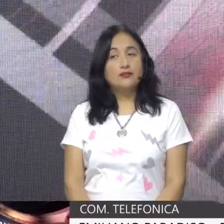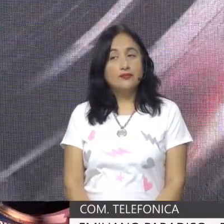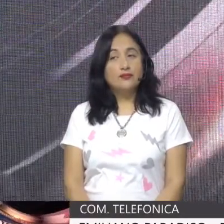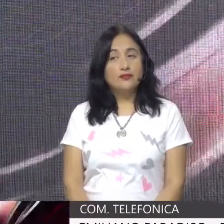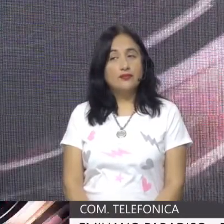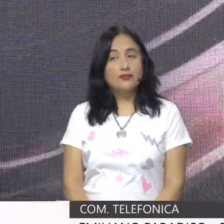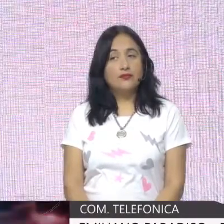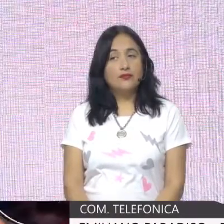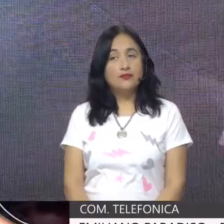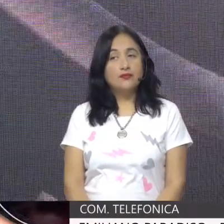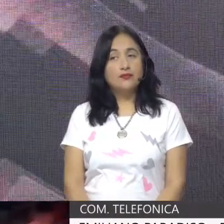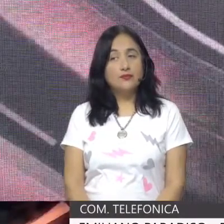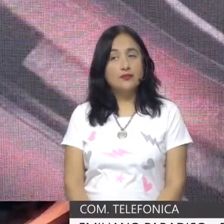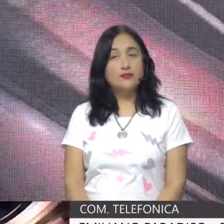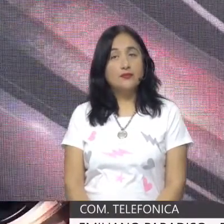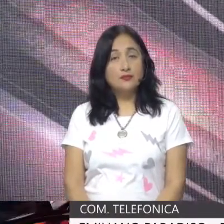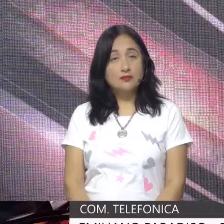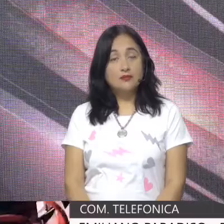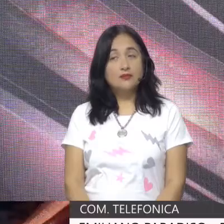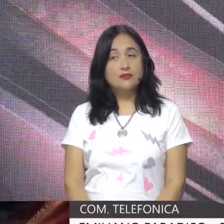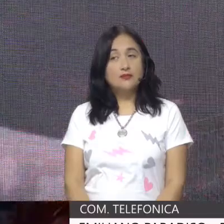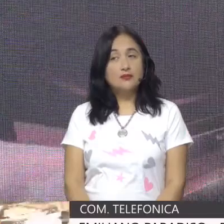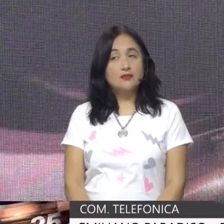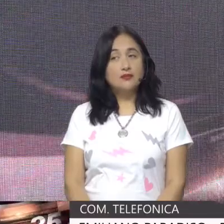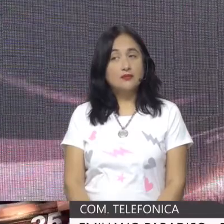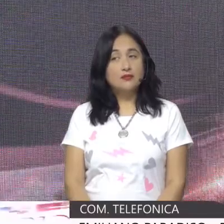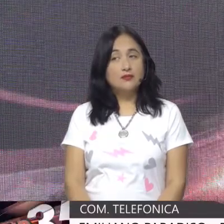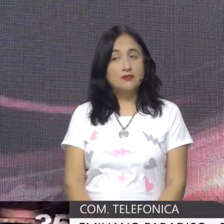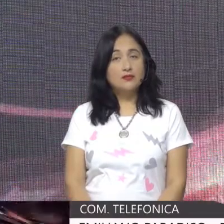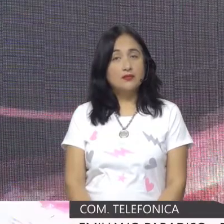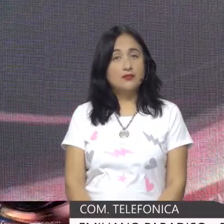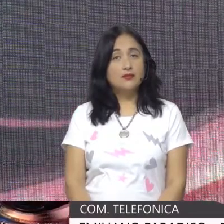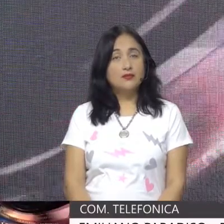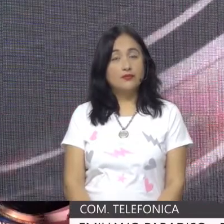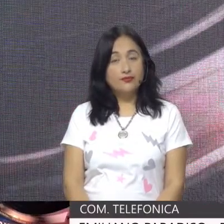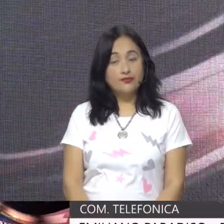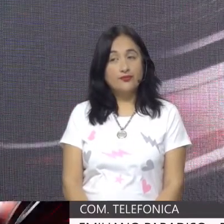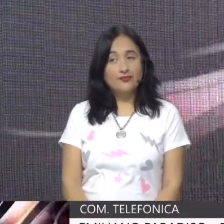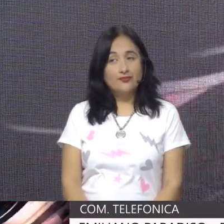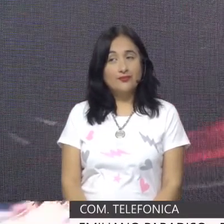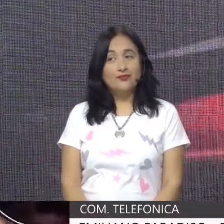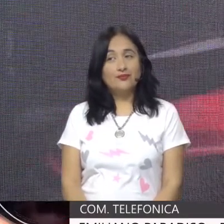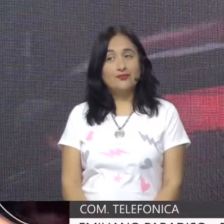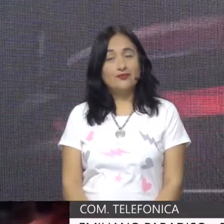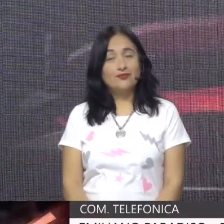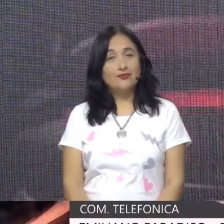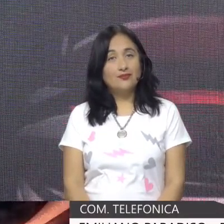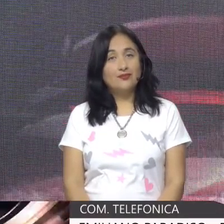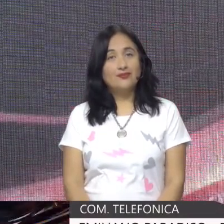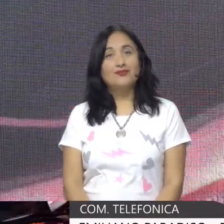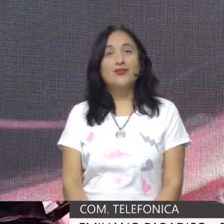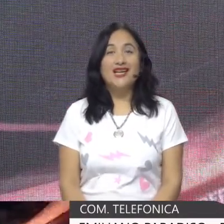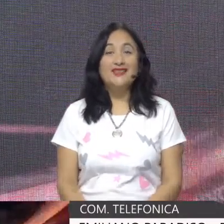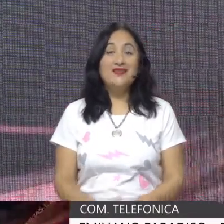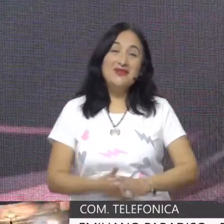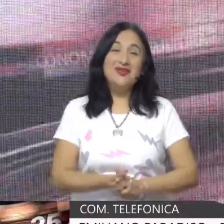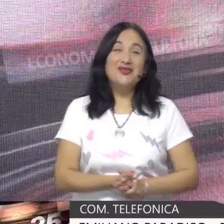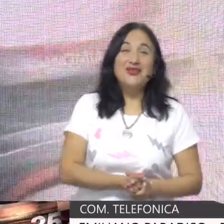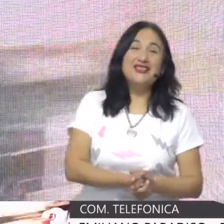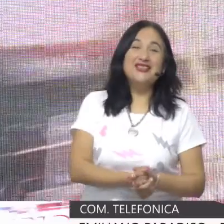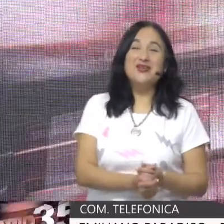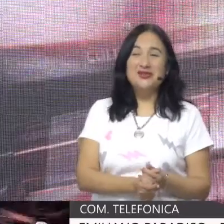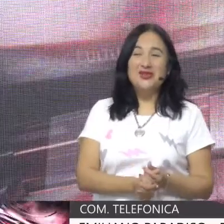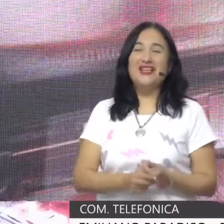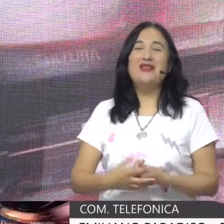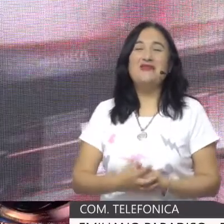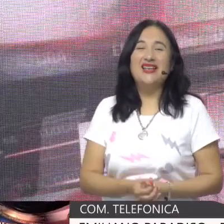Como aquí también, con registrarte ya en la página y ya puedes participar de todas las actividades que estamos haciendo en estos días. Bien, y vamos, me